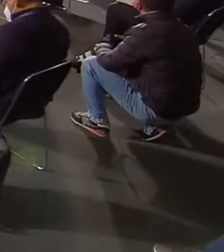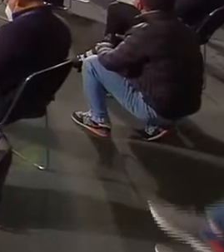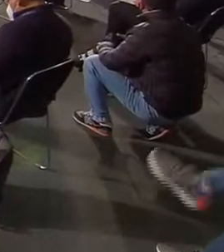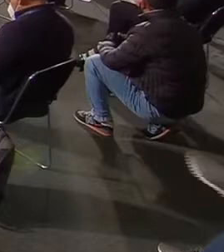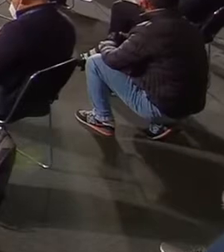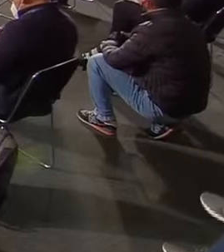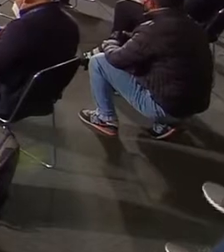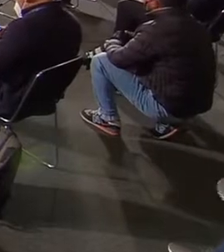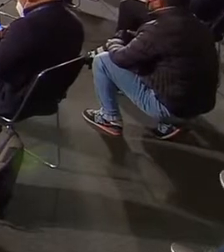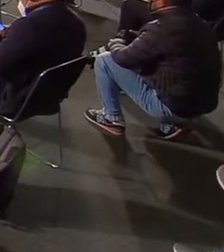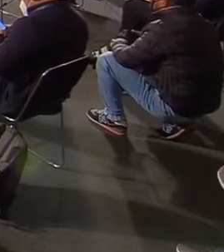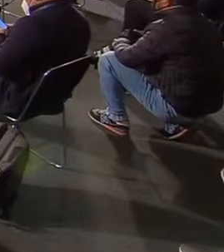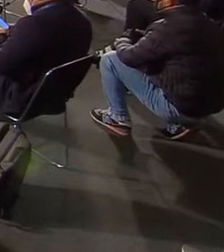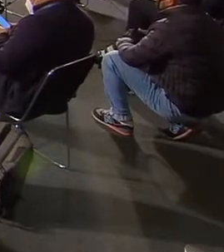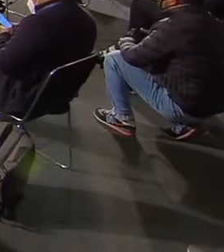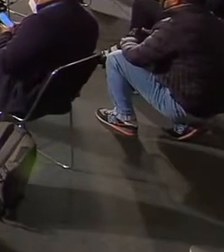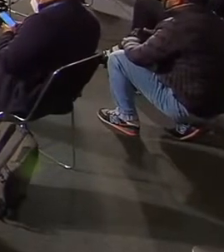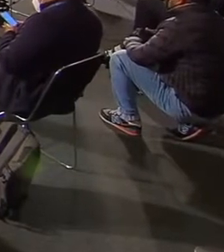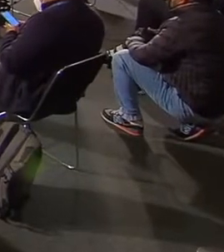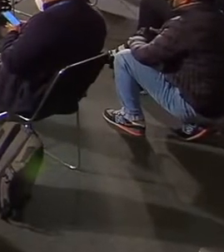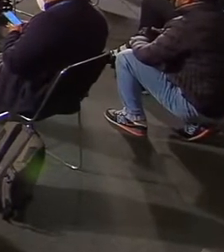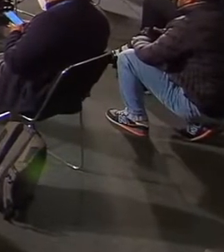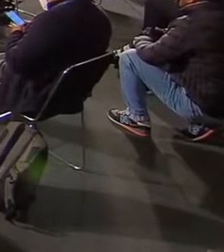y de